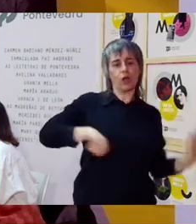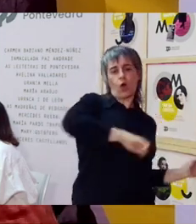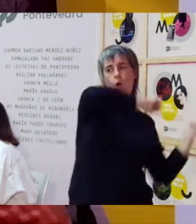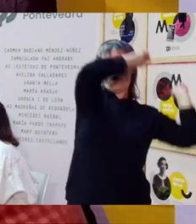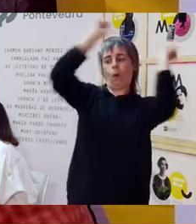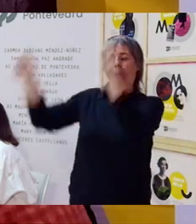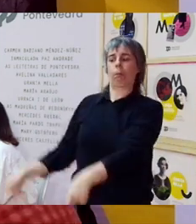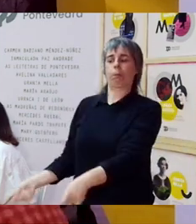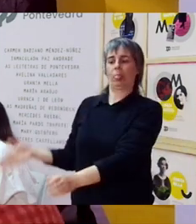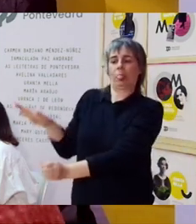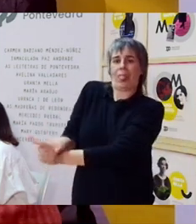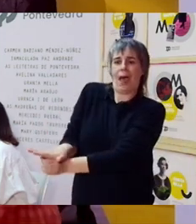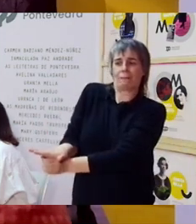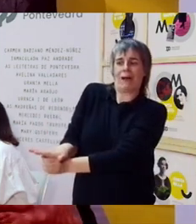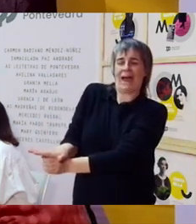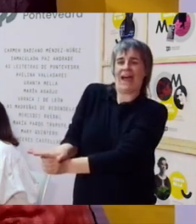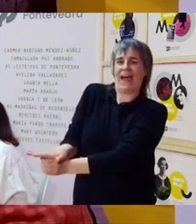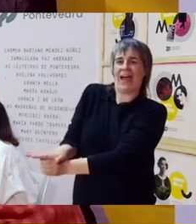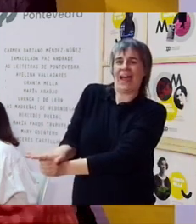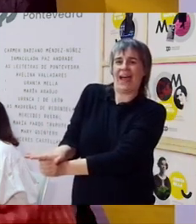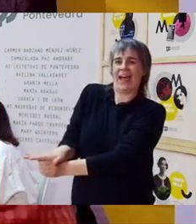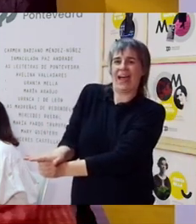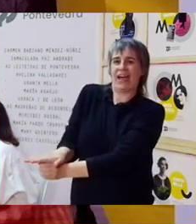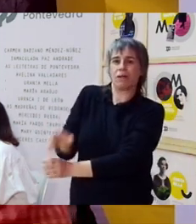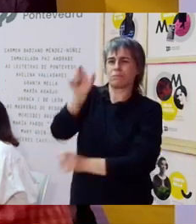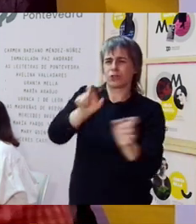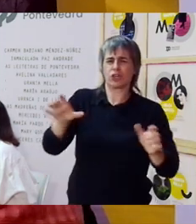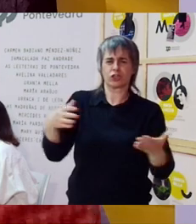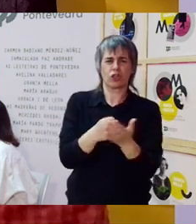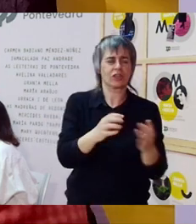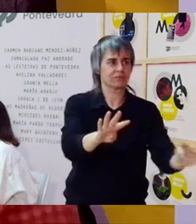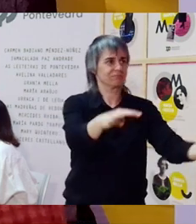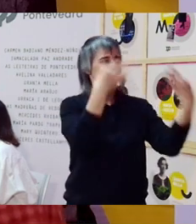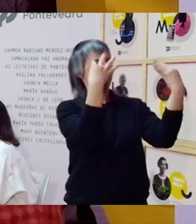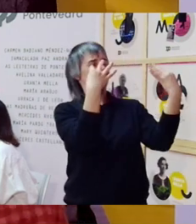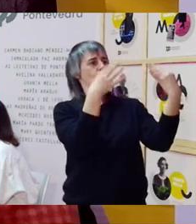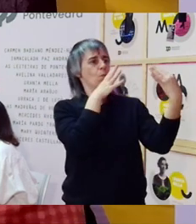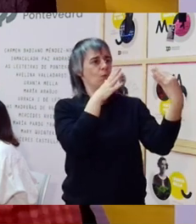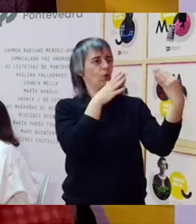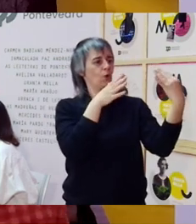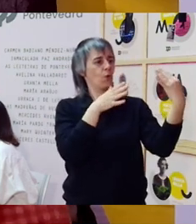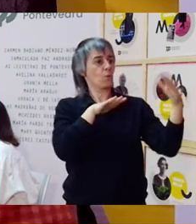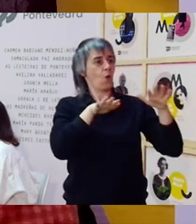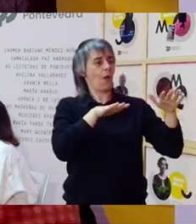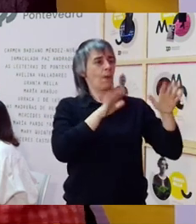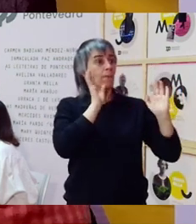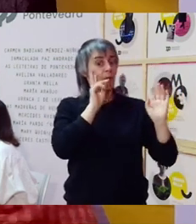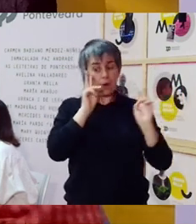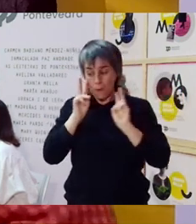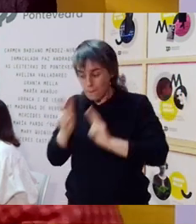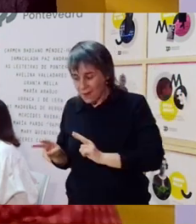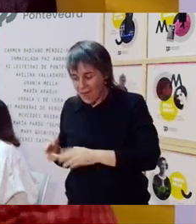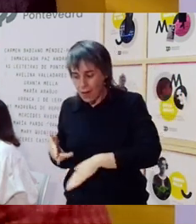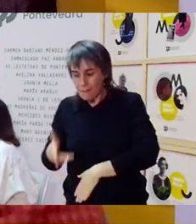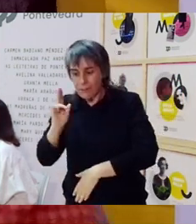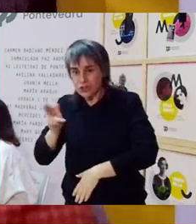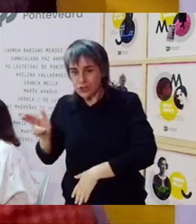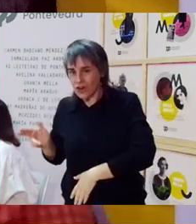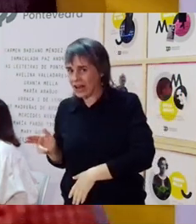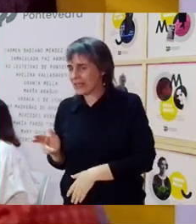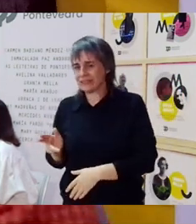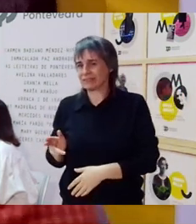ela, e non mirou nin Dios as armas. Porque era claro, era un tiparrón de muller, e fixo